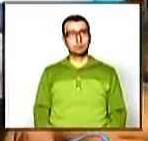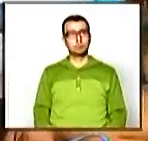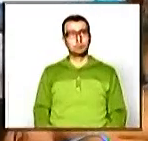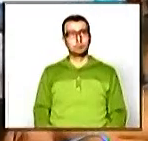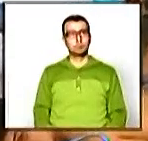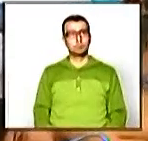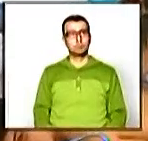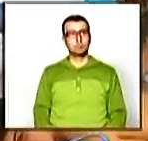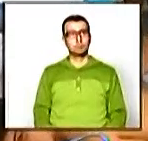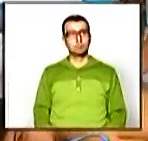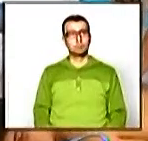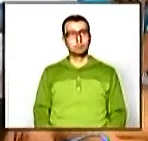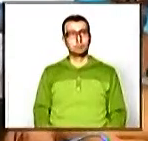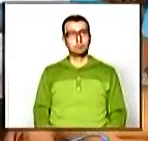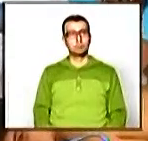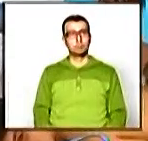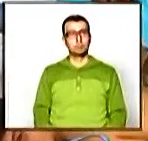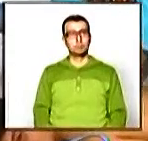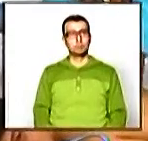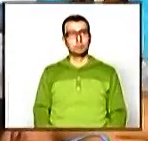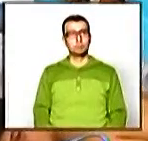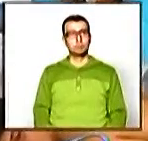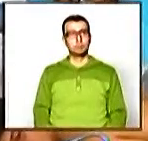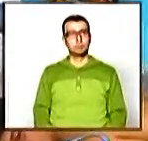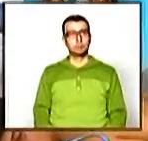hondo nuevamente, exhalamos,